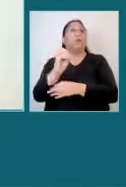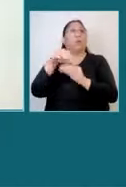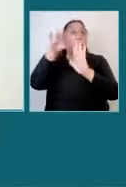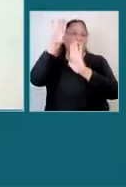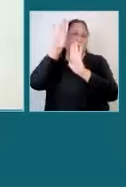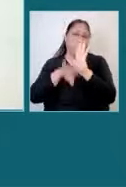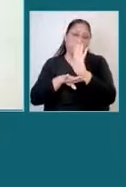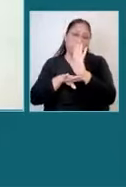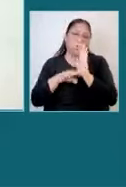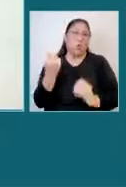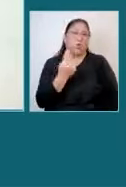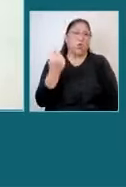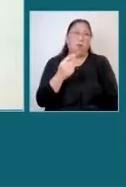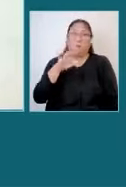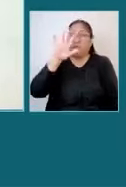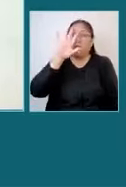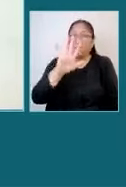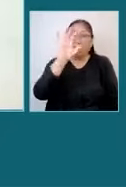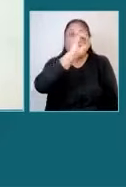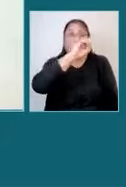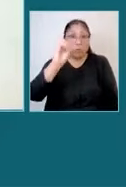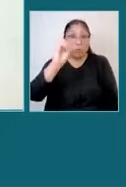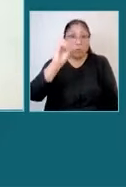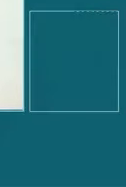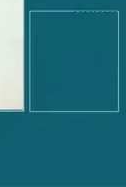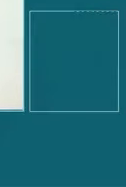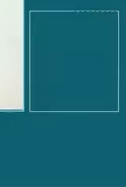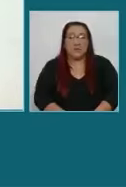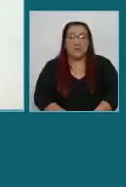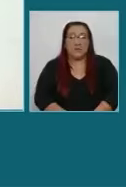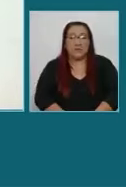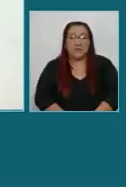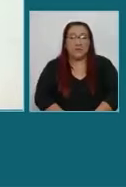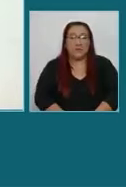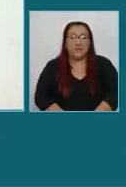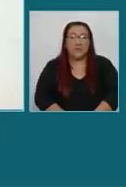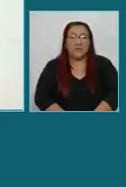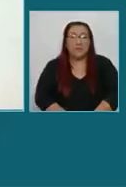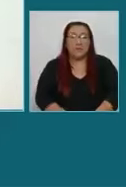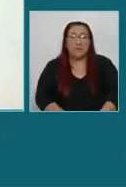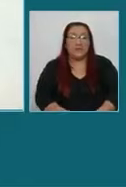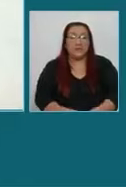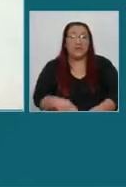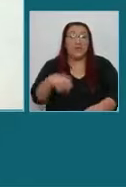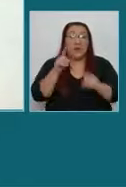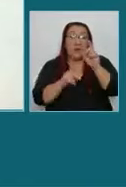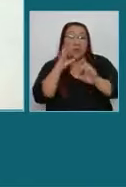más. Solamente el 5% de los niños que sufren este acoso lo hablan con un adulto.